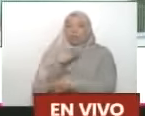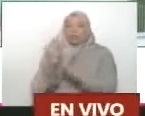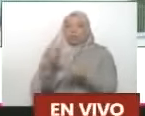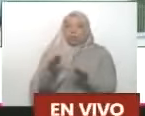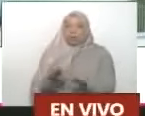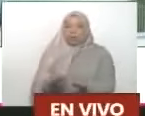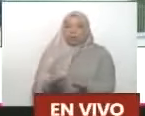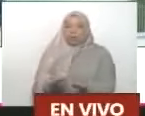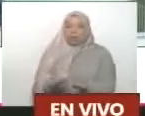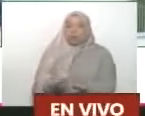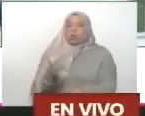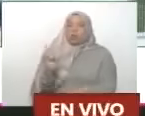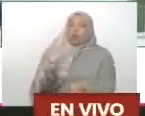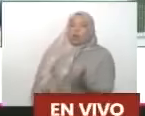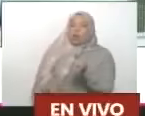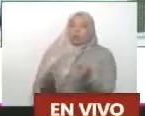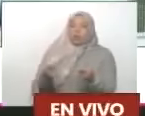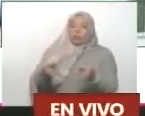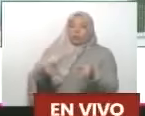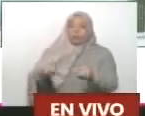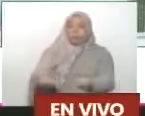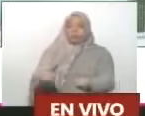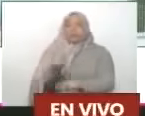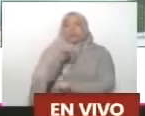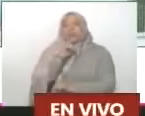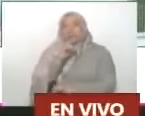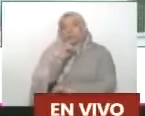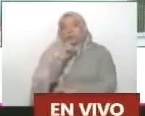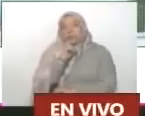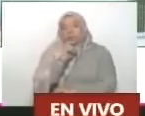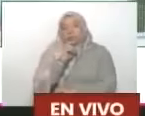Algunas se retardaron por las sanciones criminales, el bloqueo.